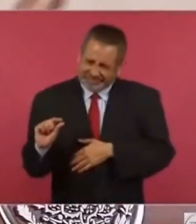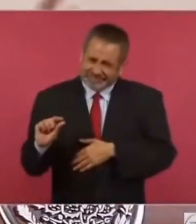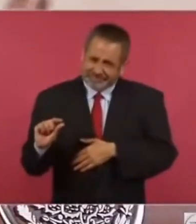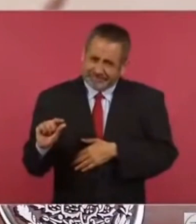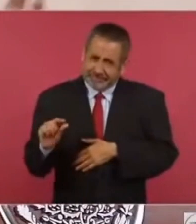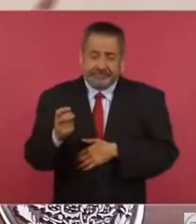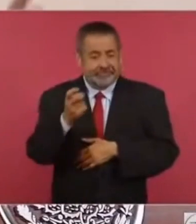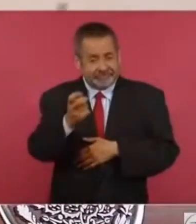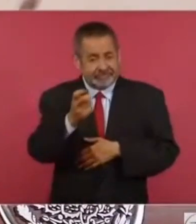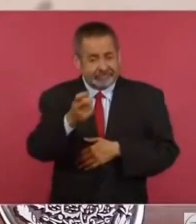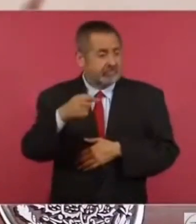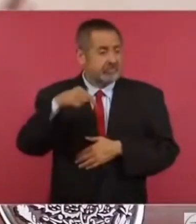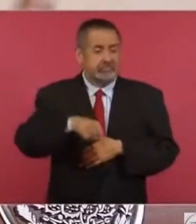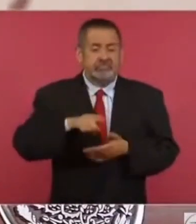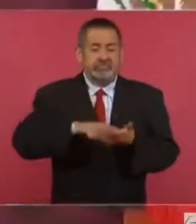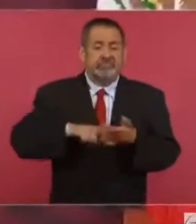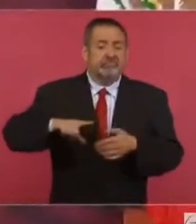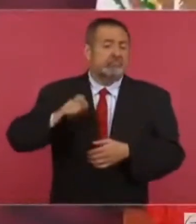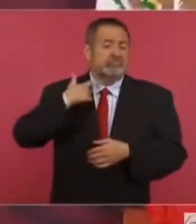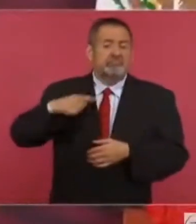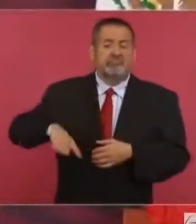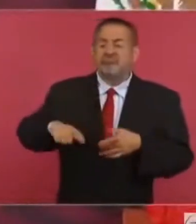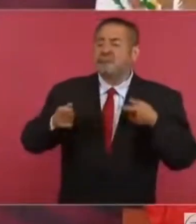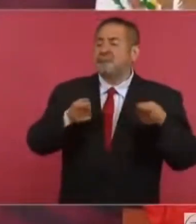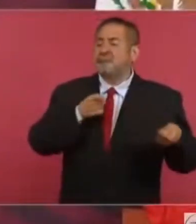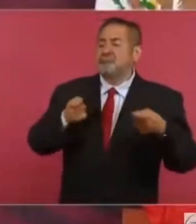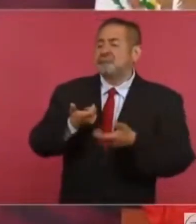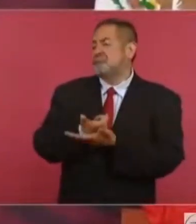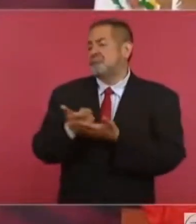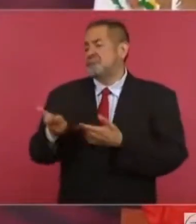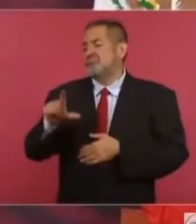Así de prepotente y de abusivos.